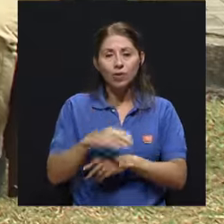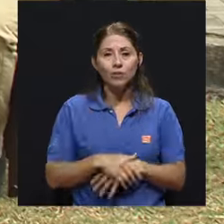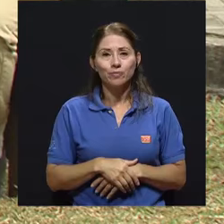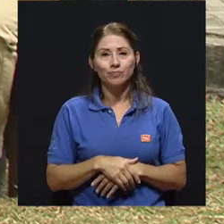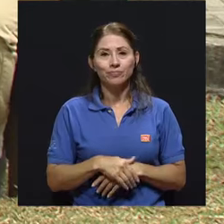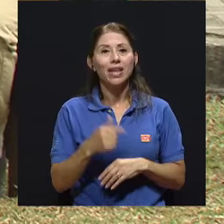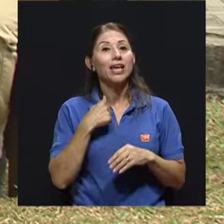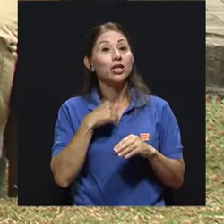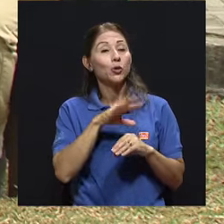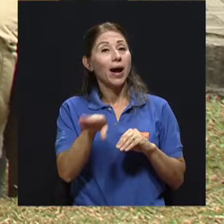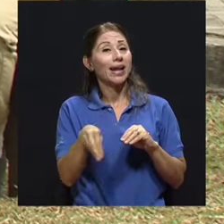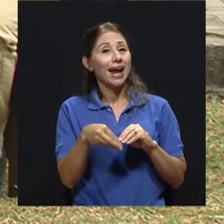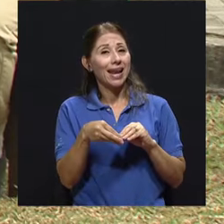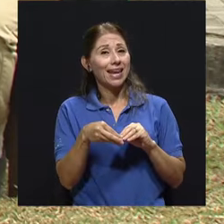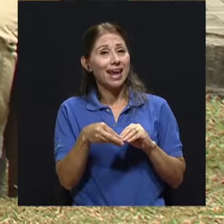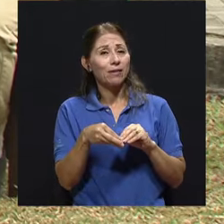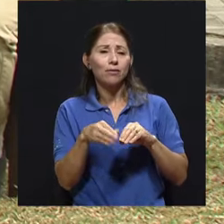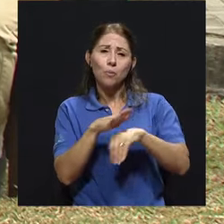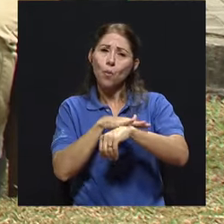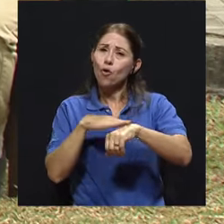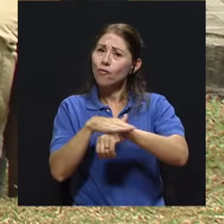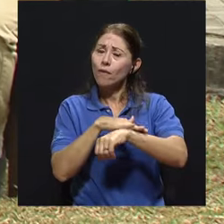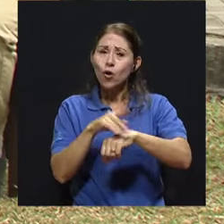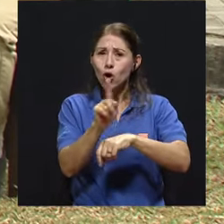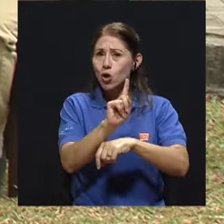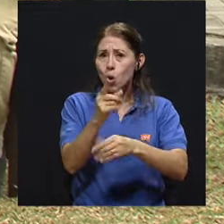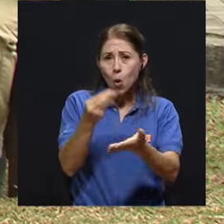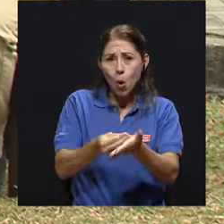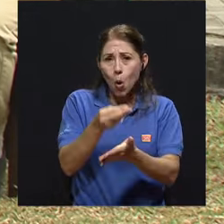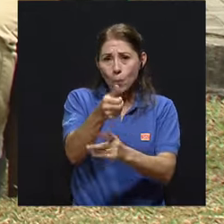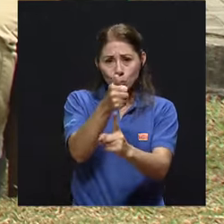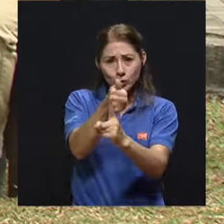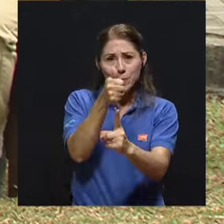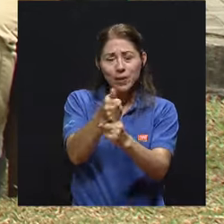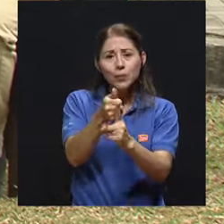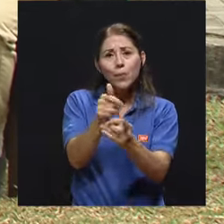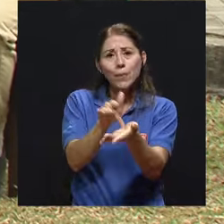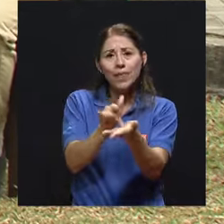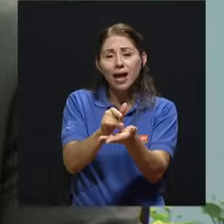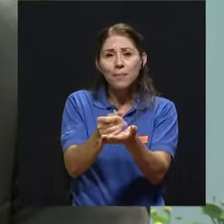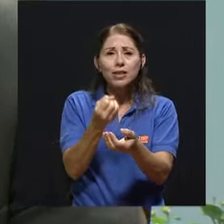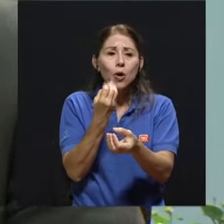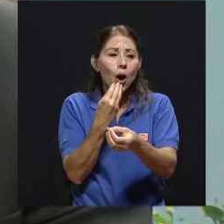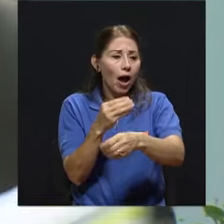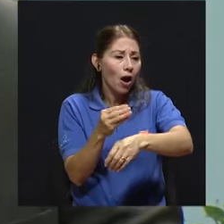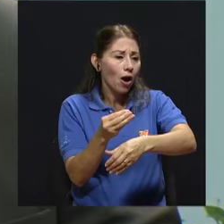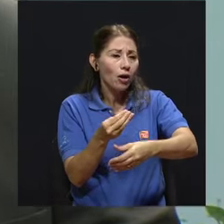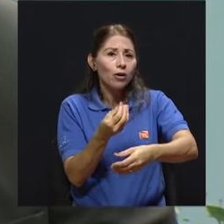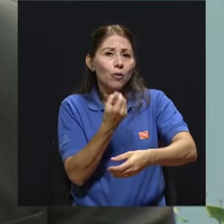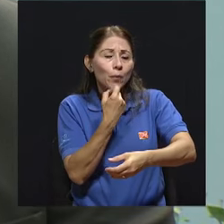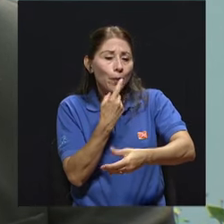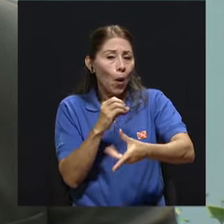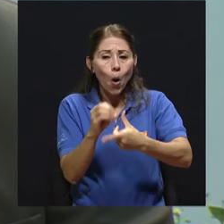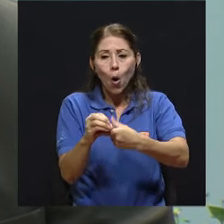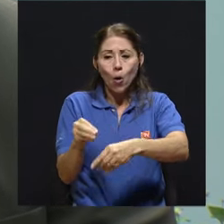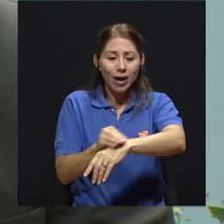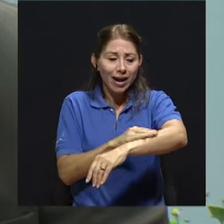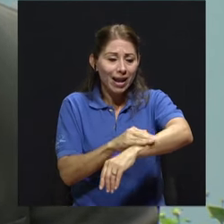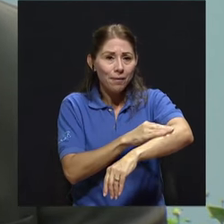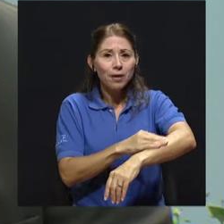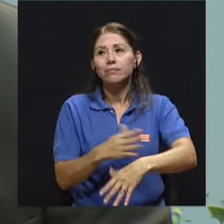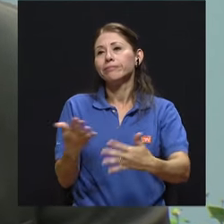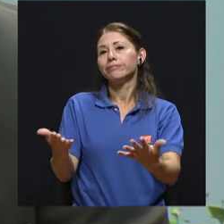vez, si me lo permiten, que por favor no se automediquen cremas. Bueno. Porque eso cambia totalmente el panorama. Dios me lo